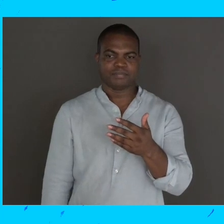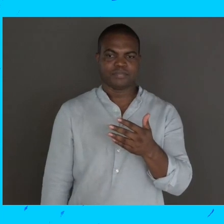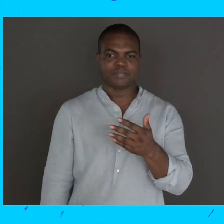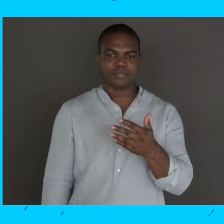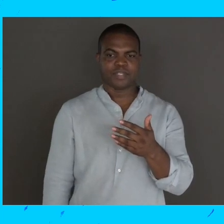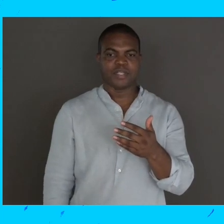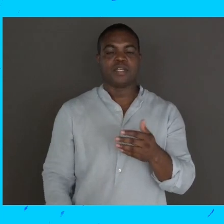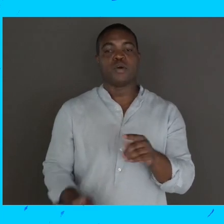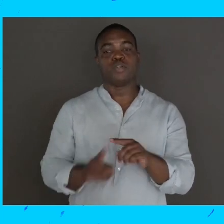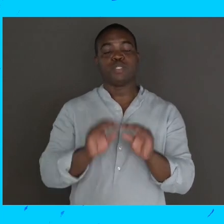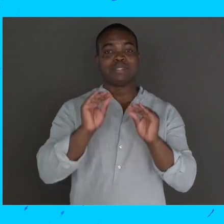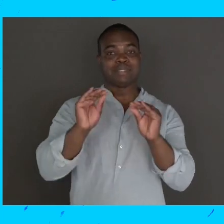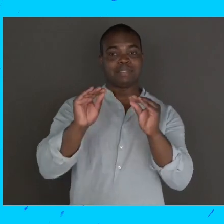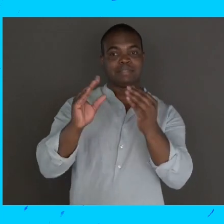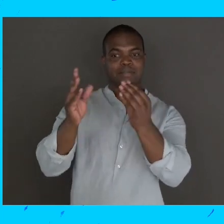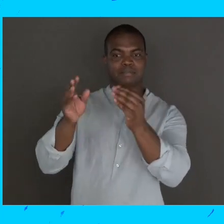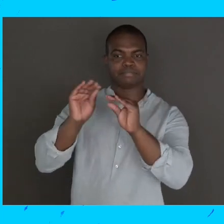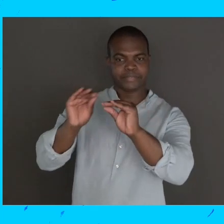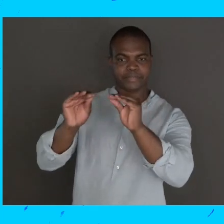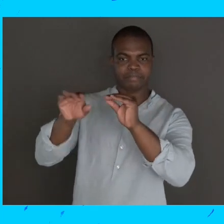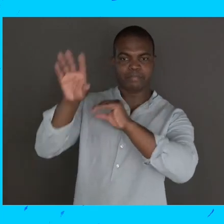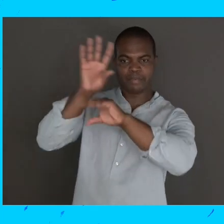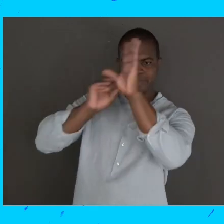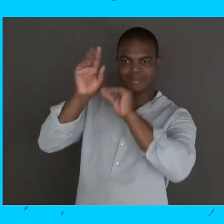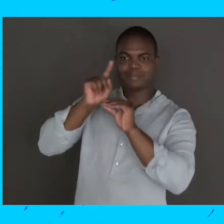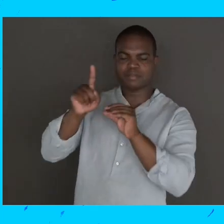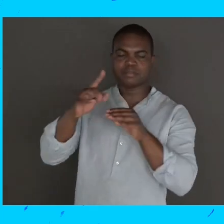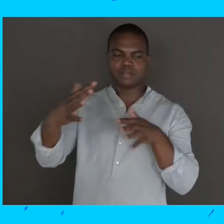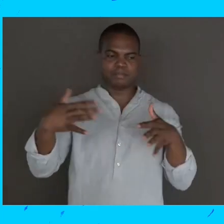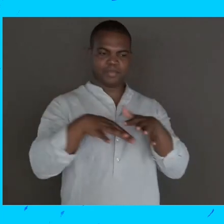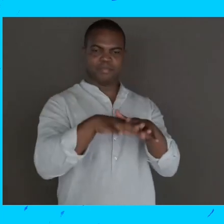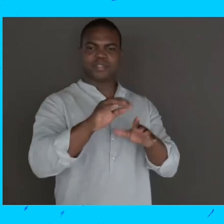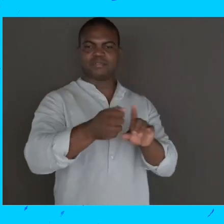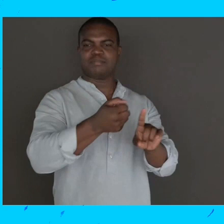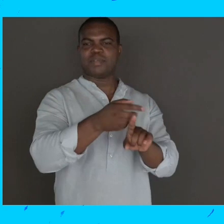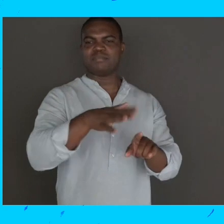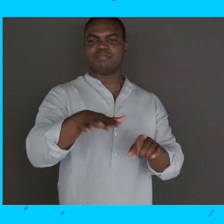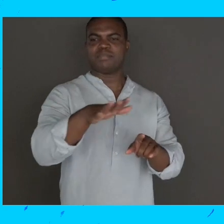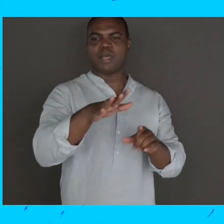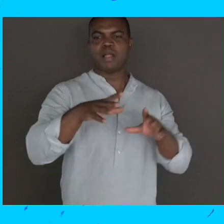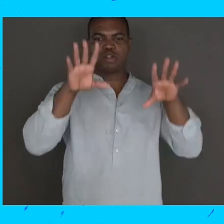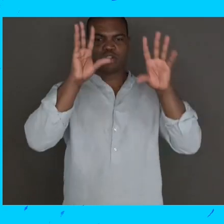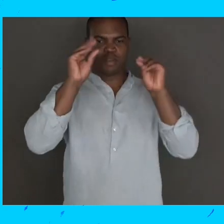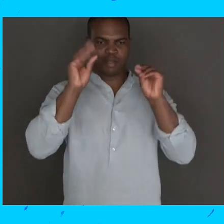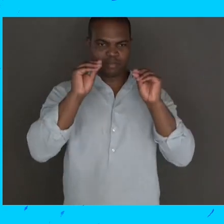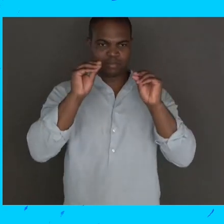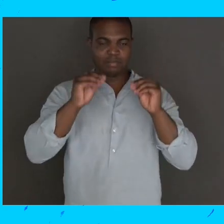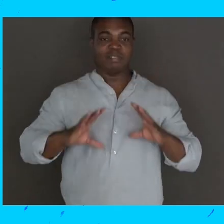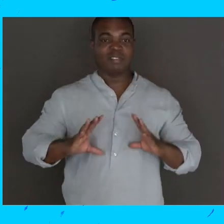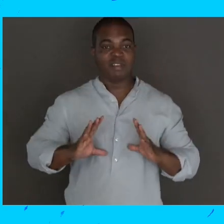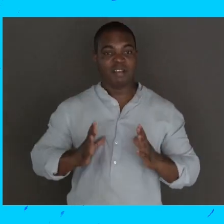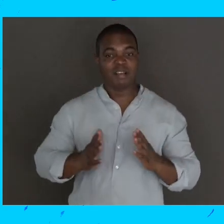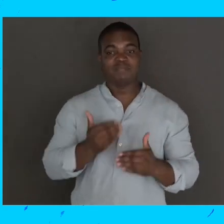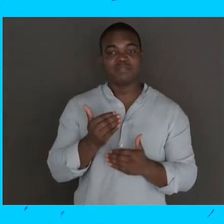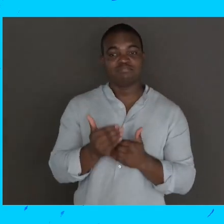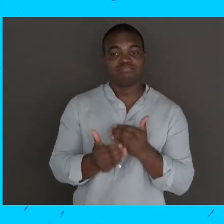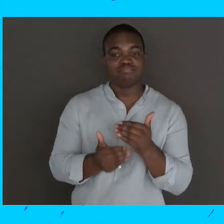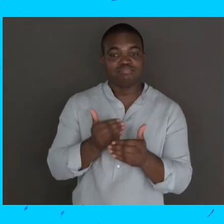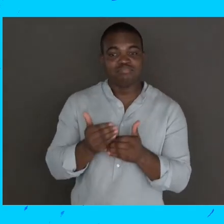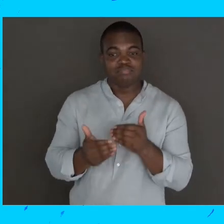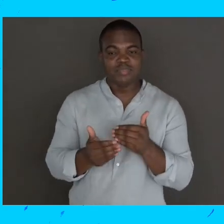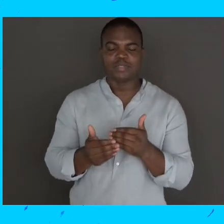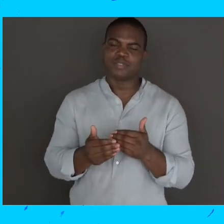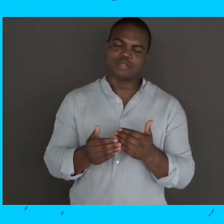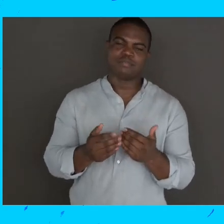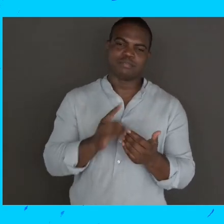para nombrar algunos. Bueno, como también tenemos la aprobación de este compromiso